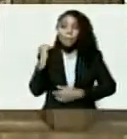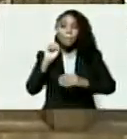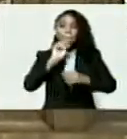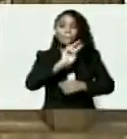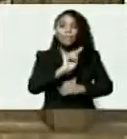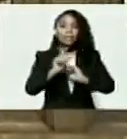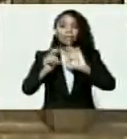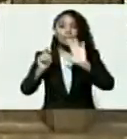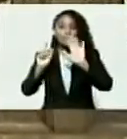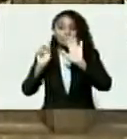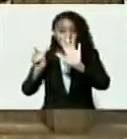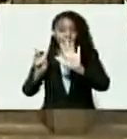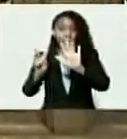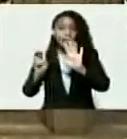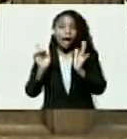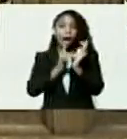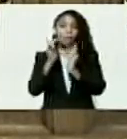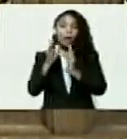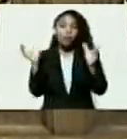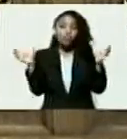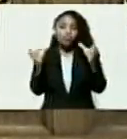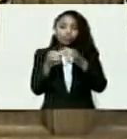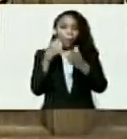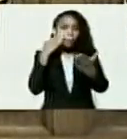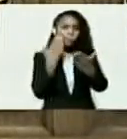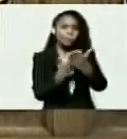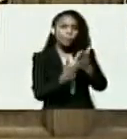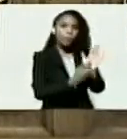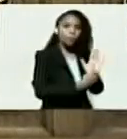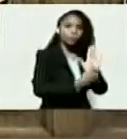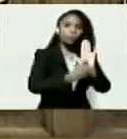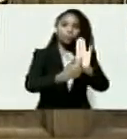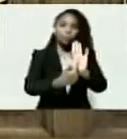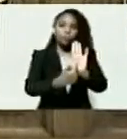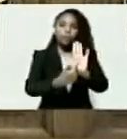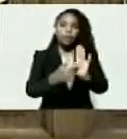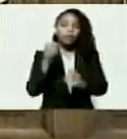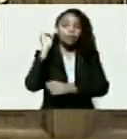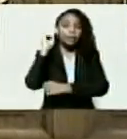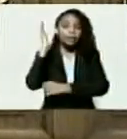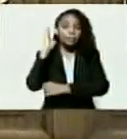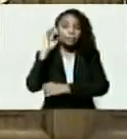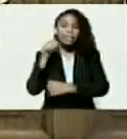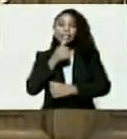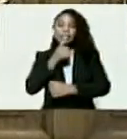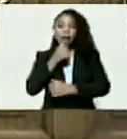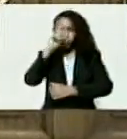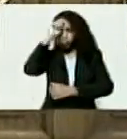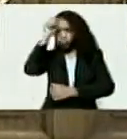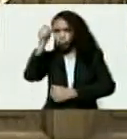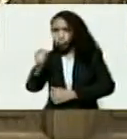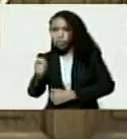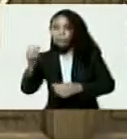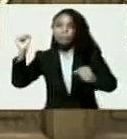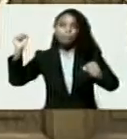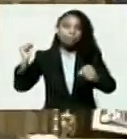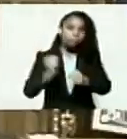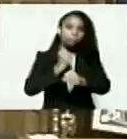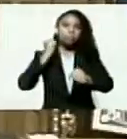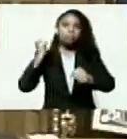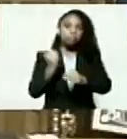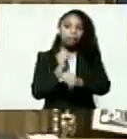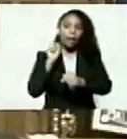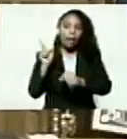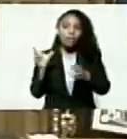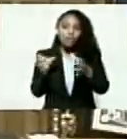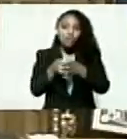27 de abril, en sesión ordinaria, fueron presentados a la plenaria del Parlamento, quien reconoció el arduo trabajo de este Comité